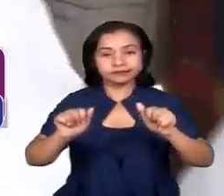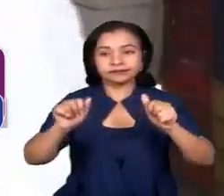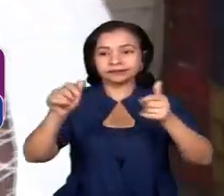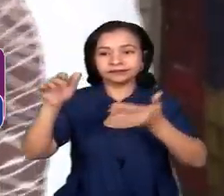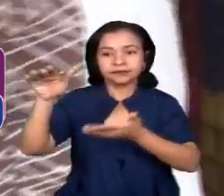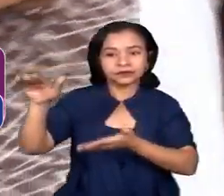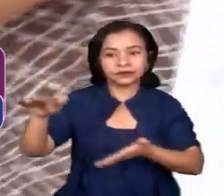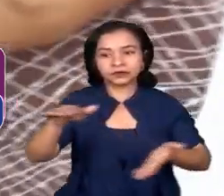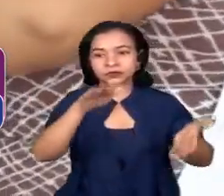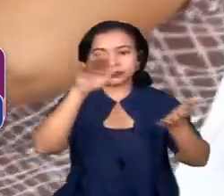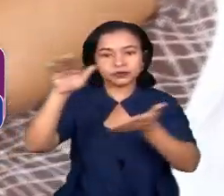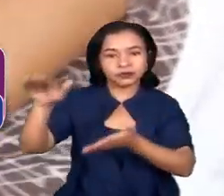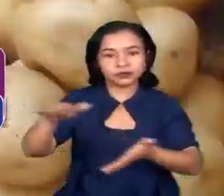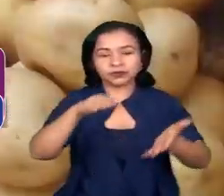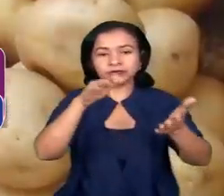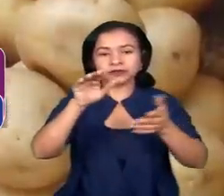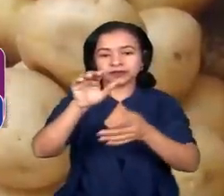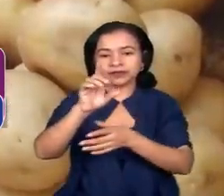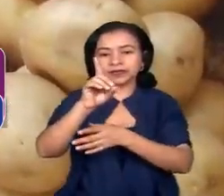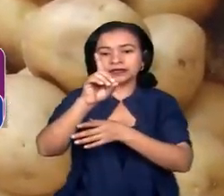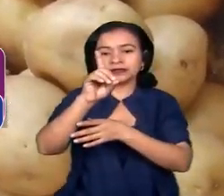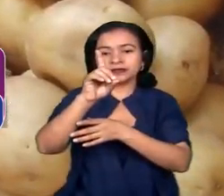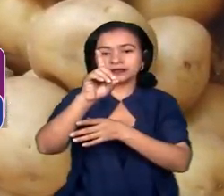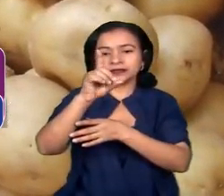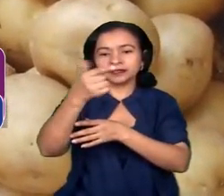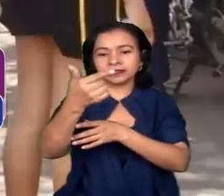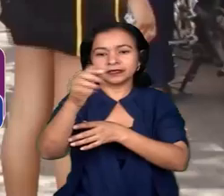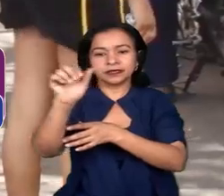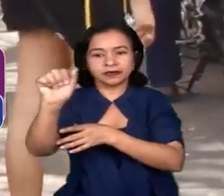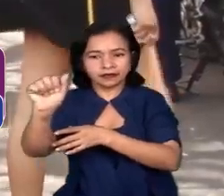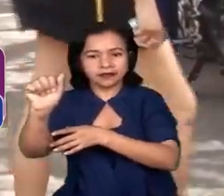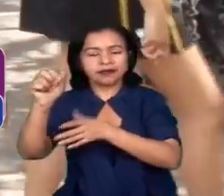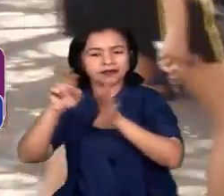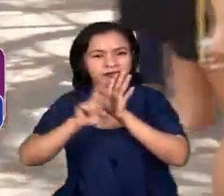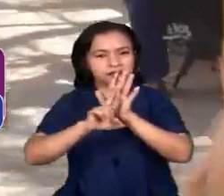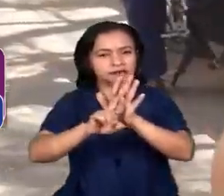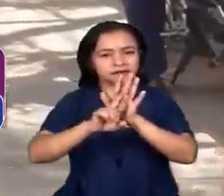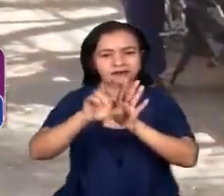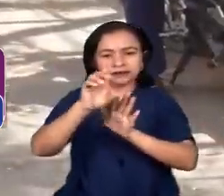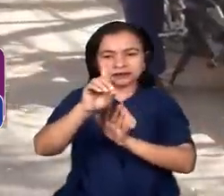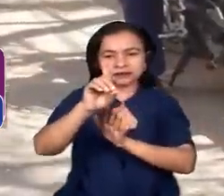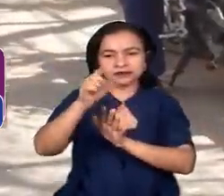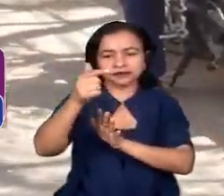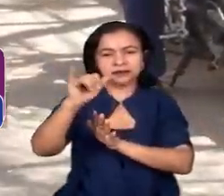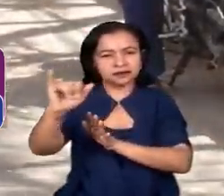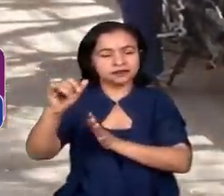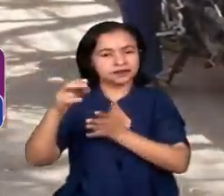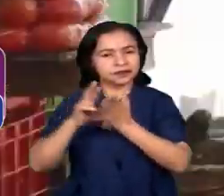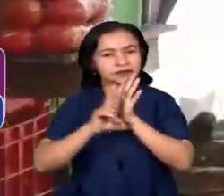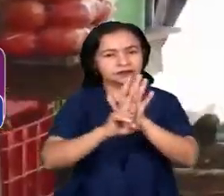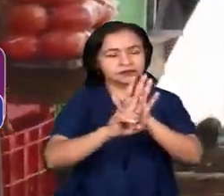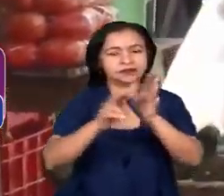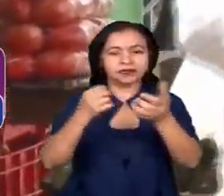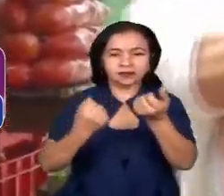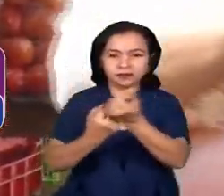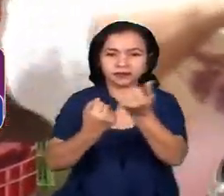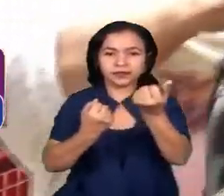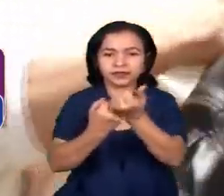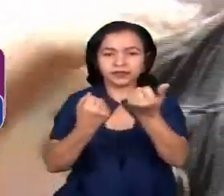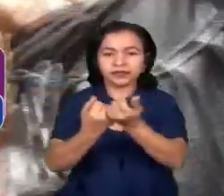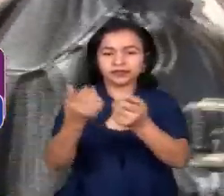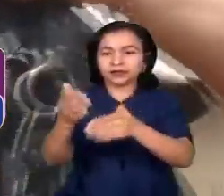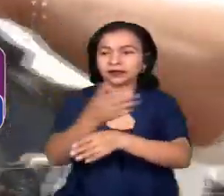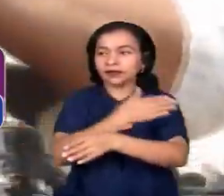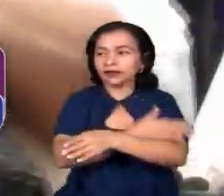desaduanando, estamos pidiendo y la aduana está dando respuesta, la DGI está dando respuesta porque hay sus cosas, pero gracias a ellos tenemos un gobierno donde antes, ¿qué es lo